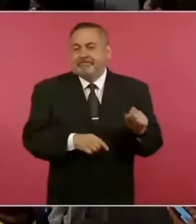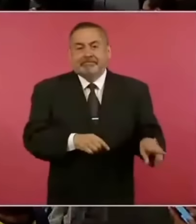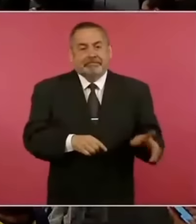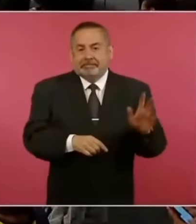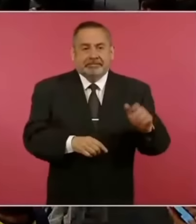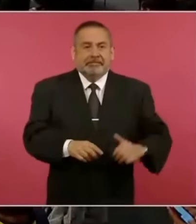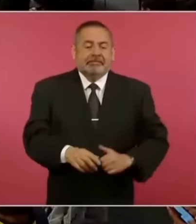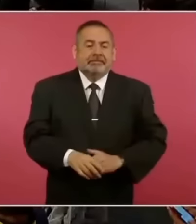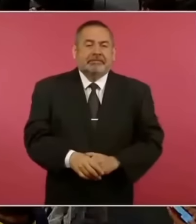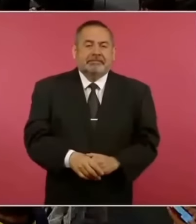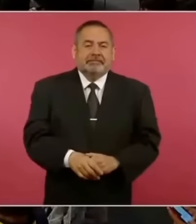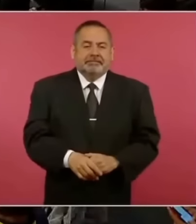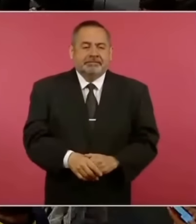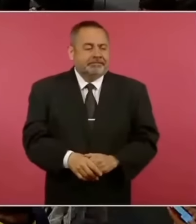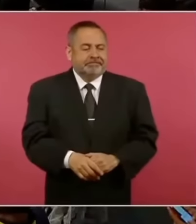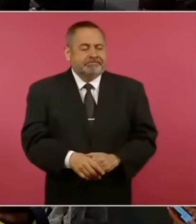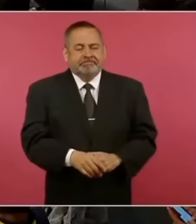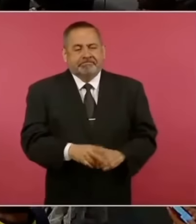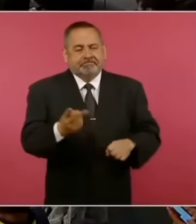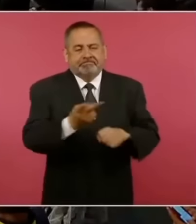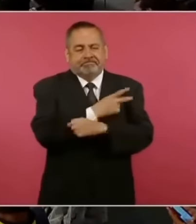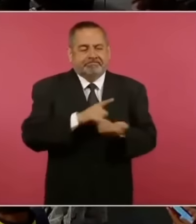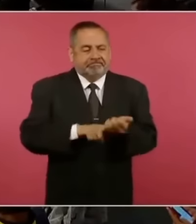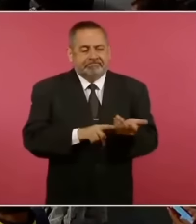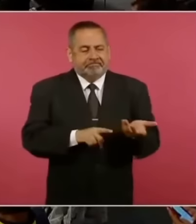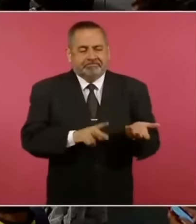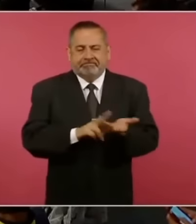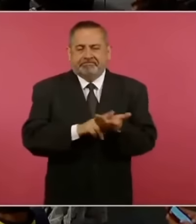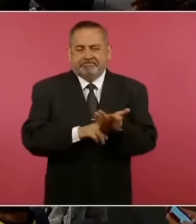está pasando a segundo plano